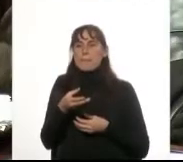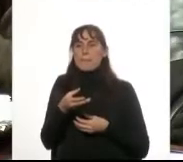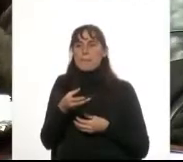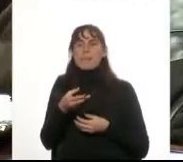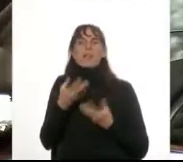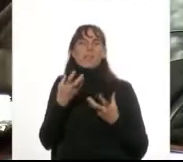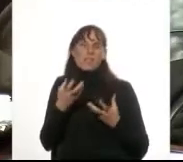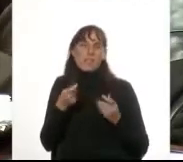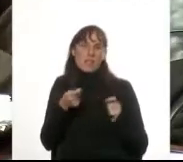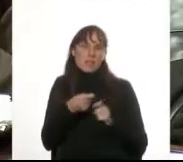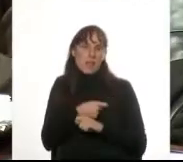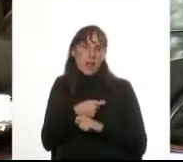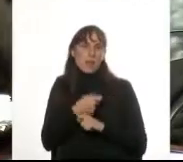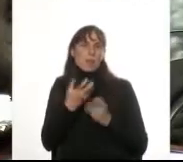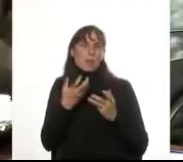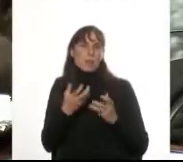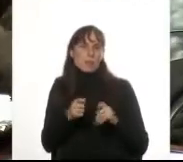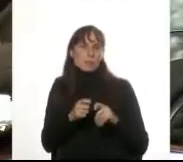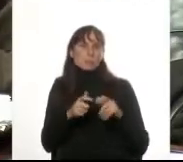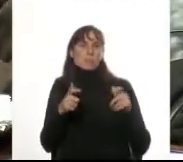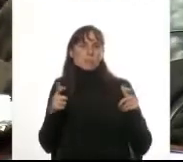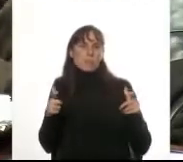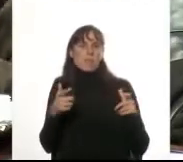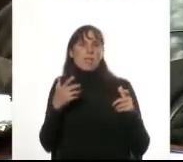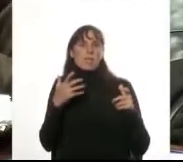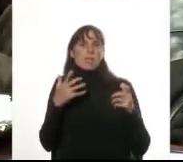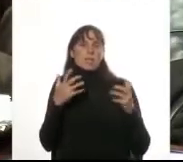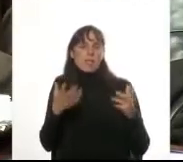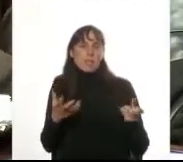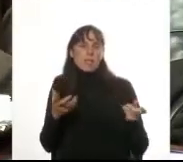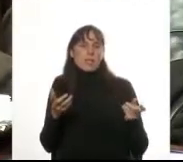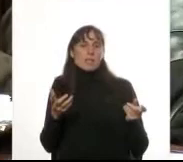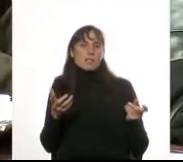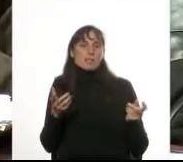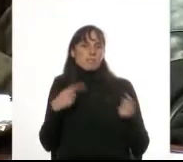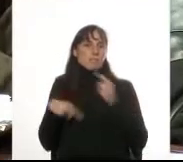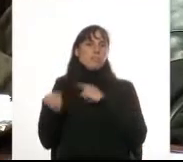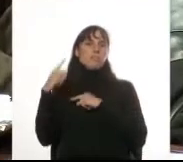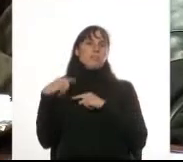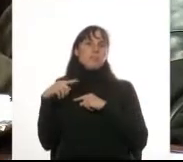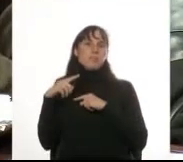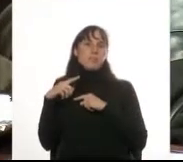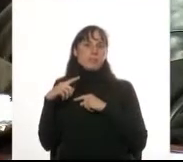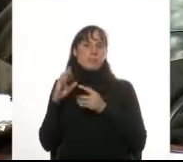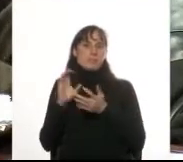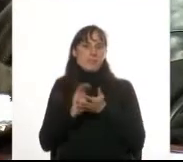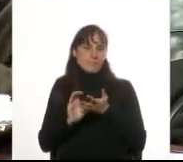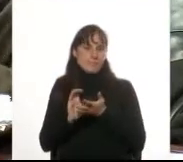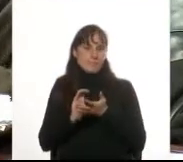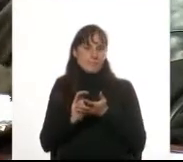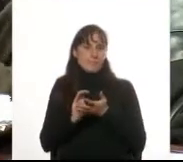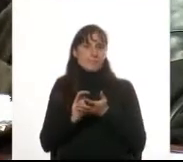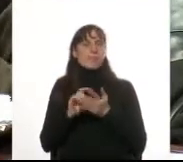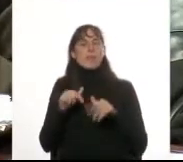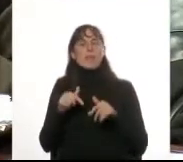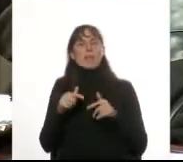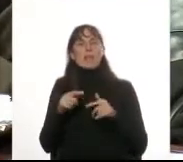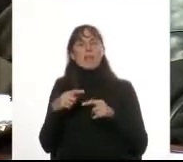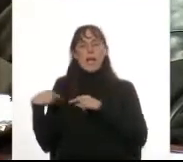por cambios y aumento y retroceso civilizatorio. La herencia más grande que